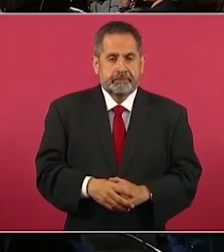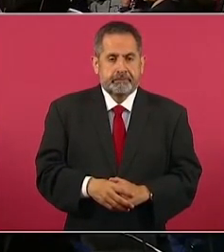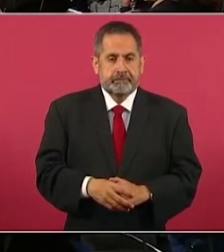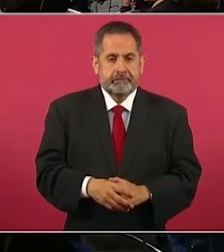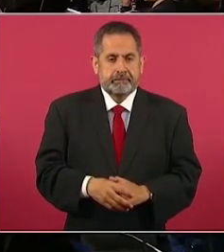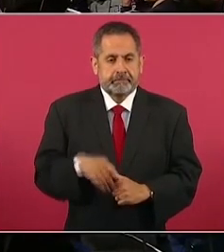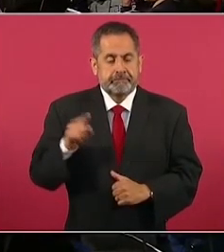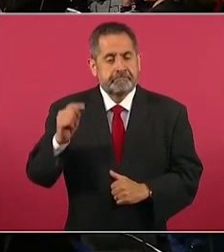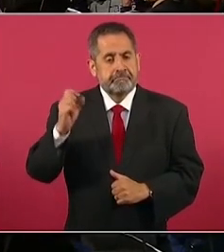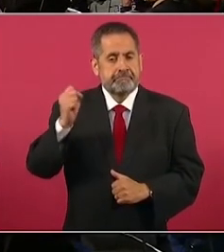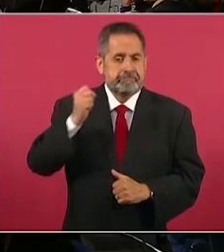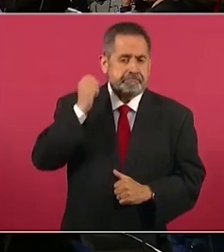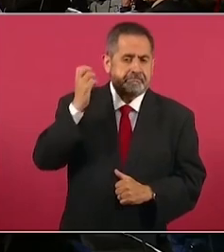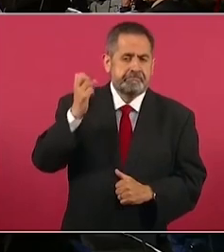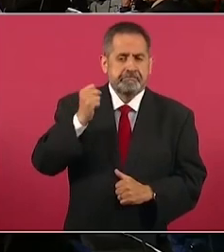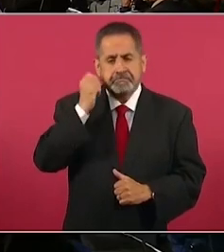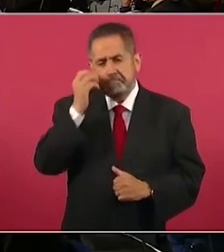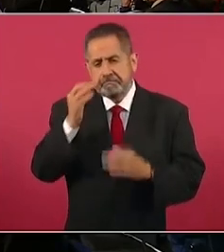campaña.